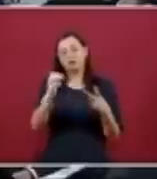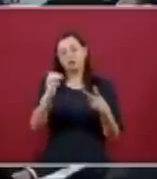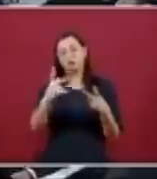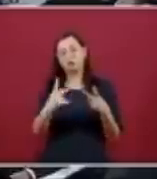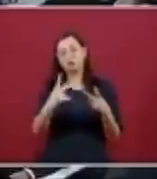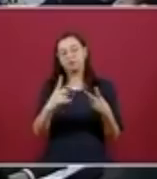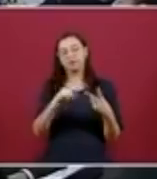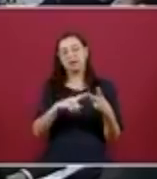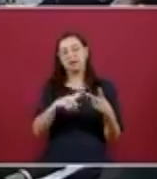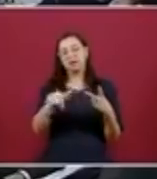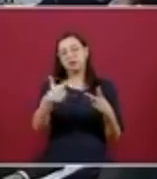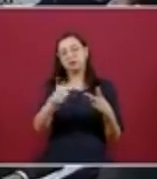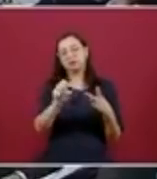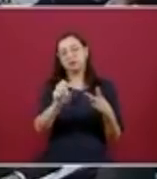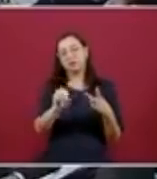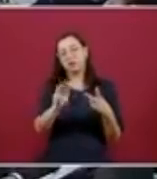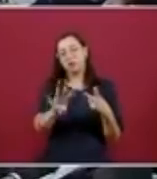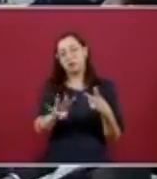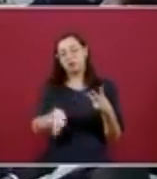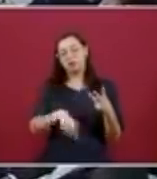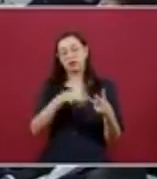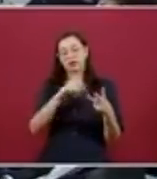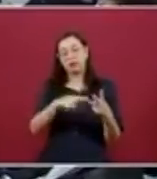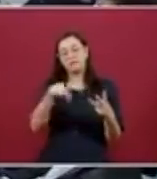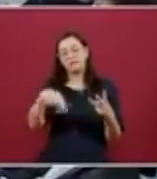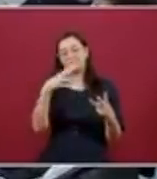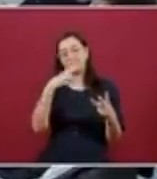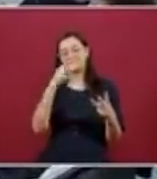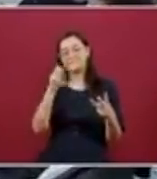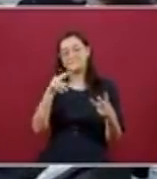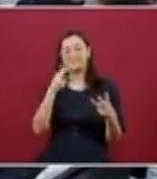125804, en Manzanillo la